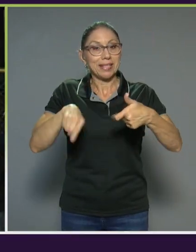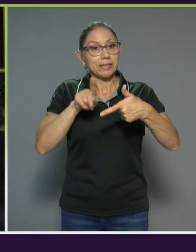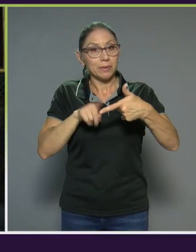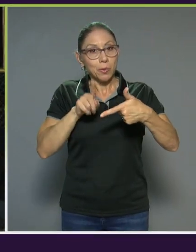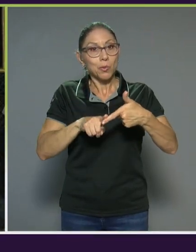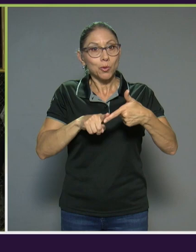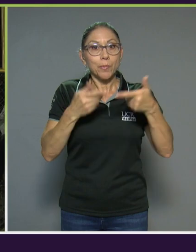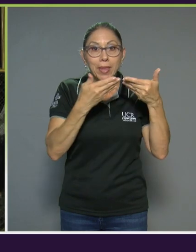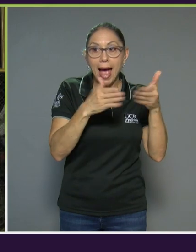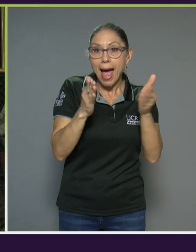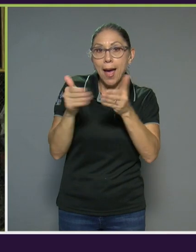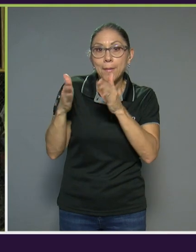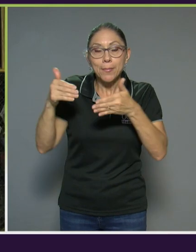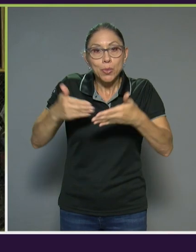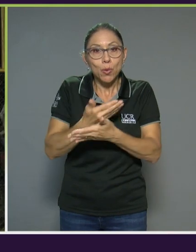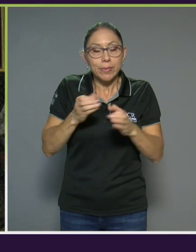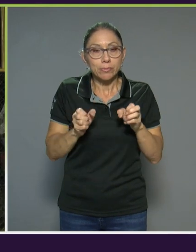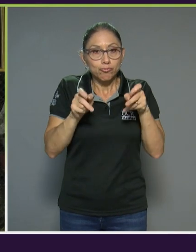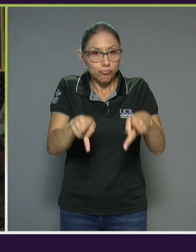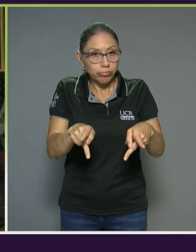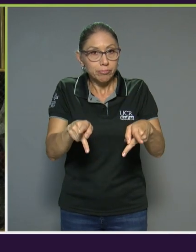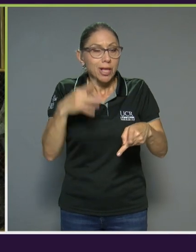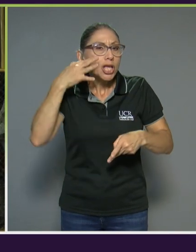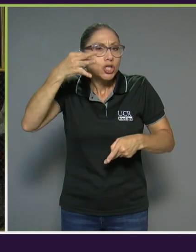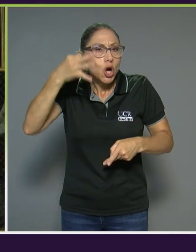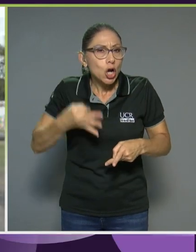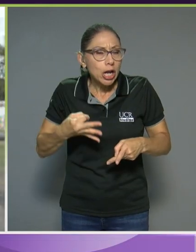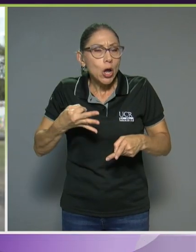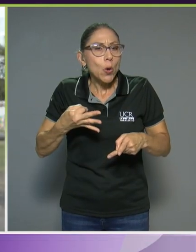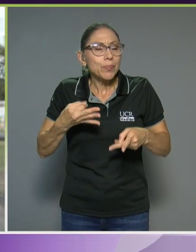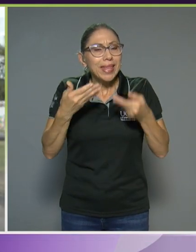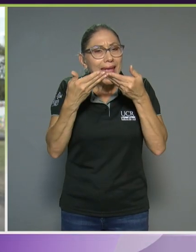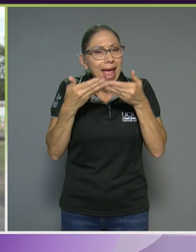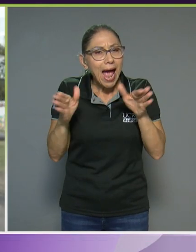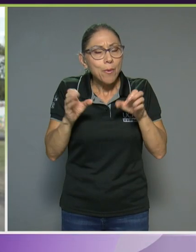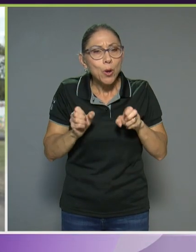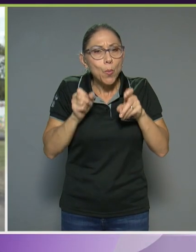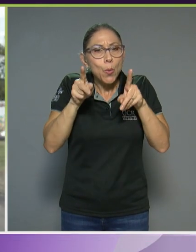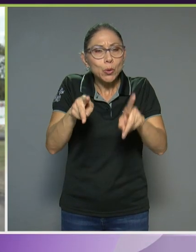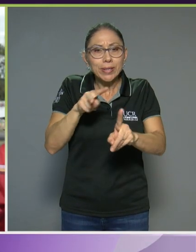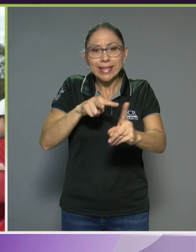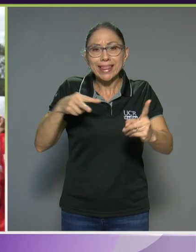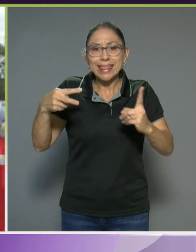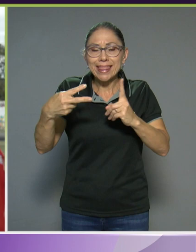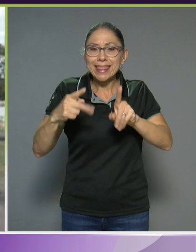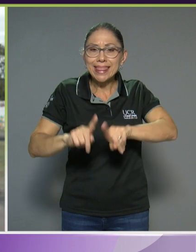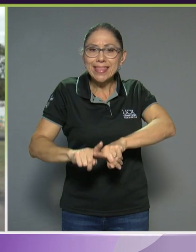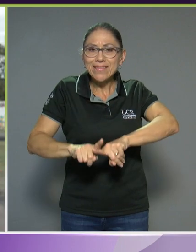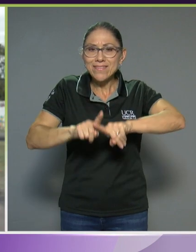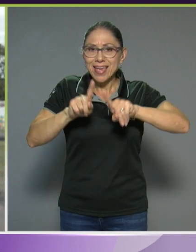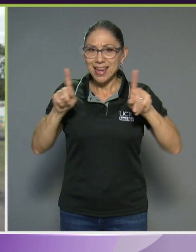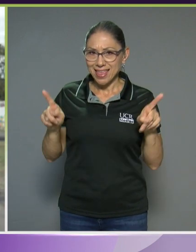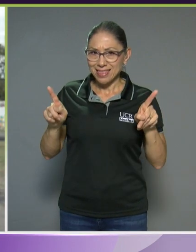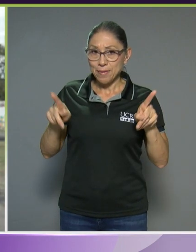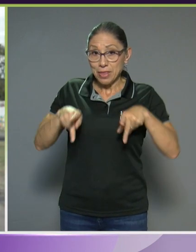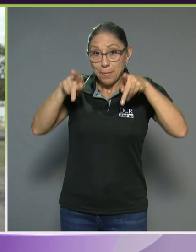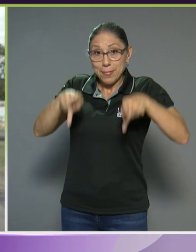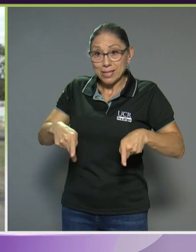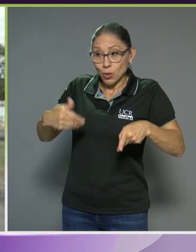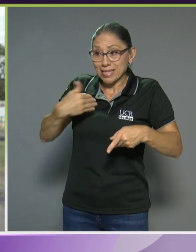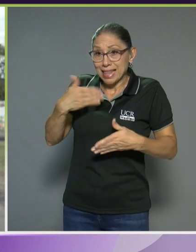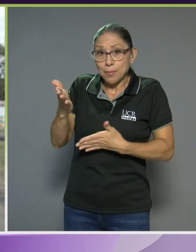nuevas opciones. Creo que abre un panorama diferente a lo que somos quienes tenemos lesiones,